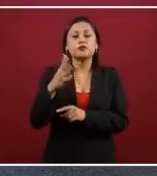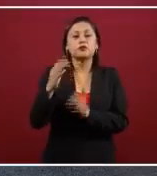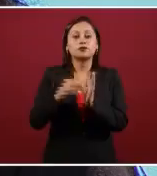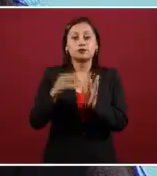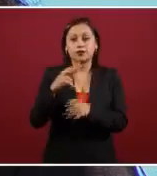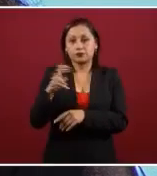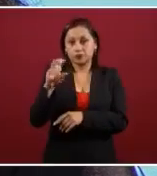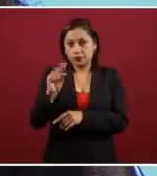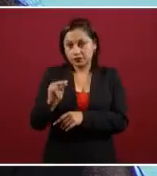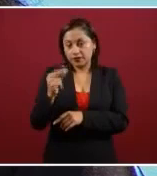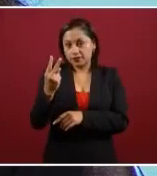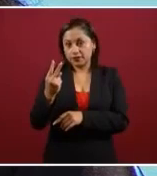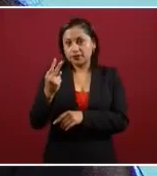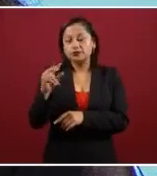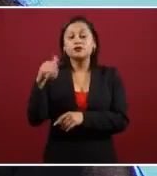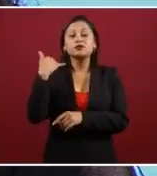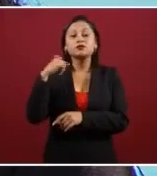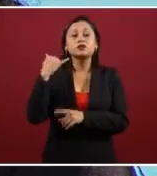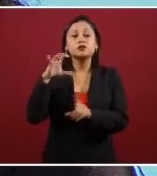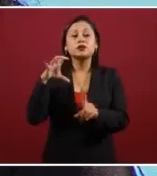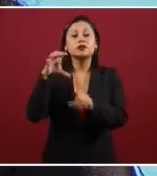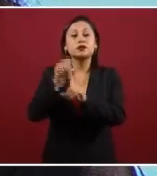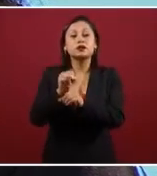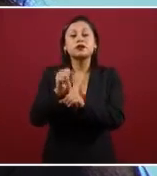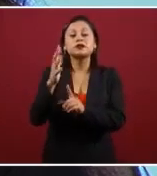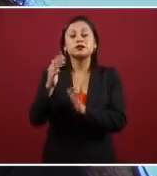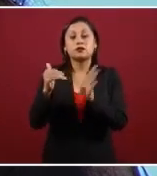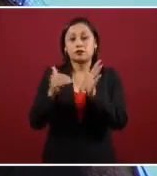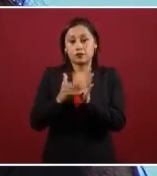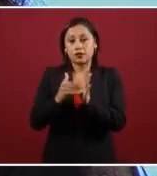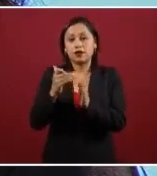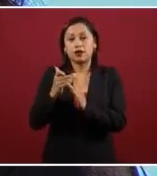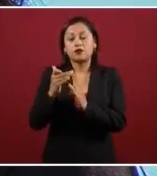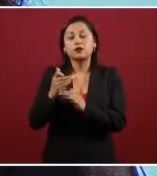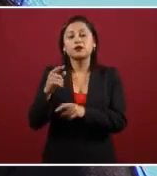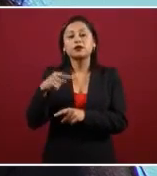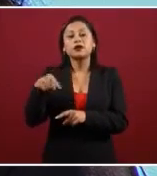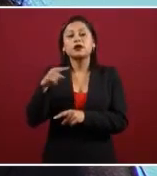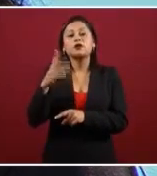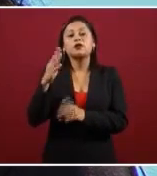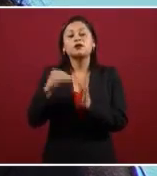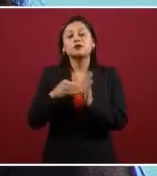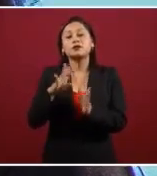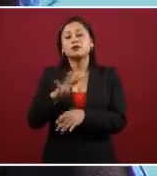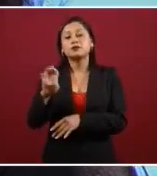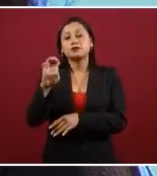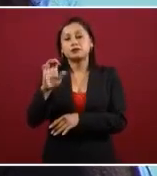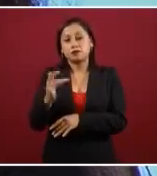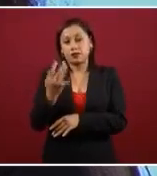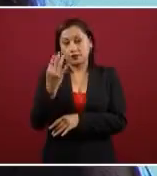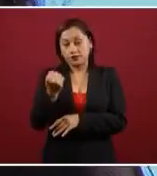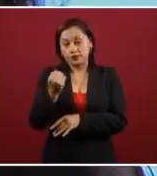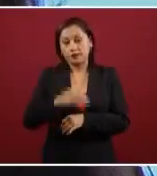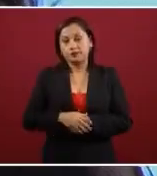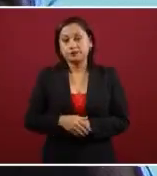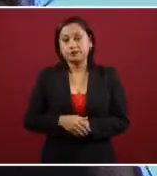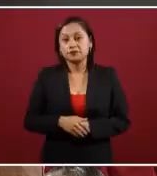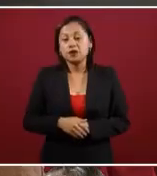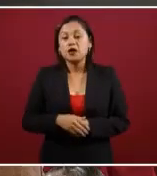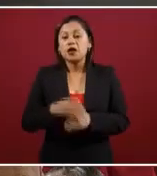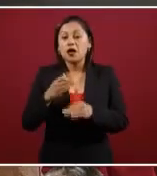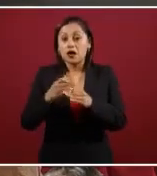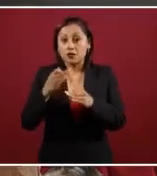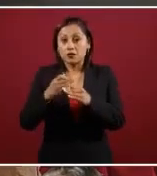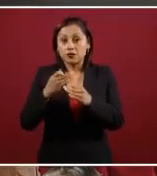52,462. Y Yucatán, la meta, 5,000, tenemos a 4,959. Con esto hacemos